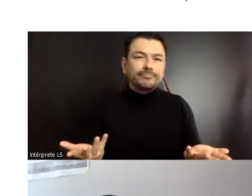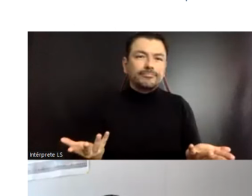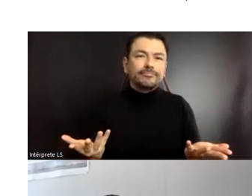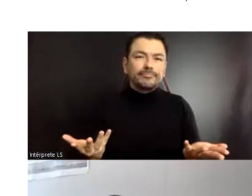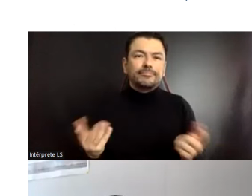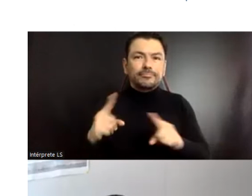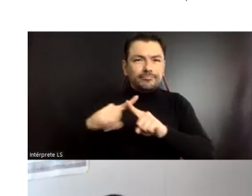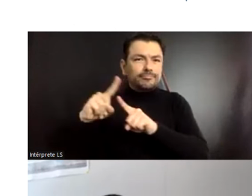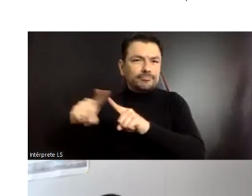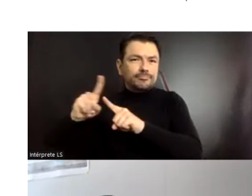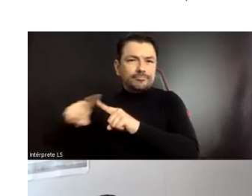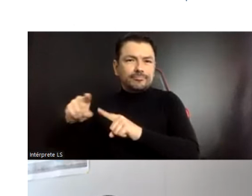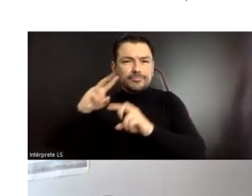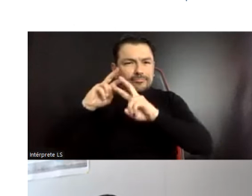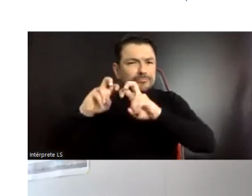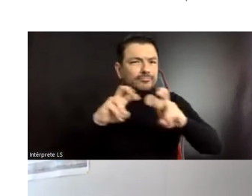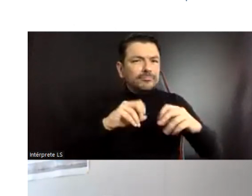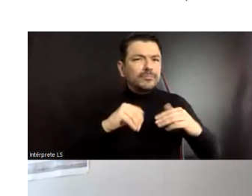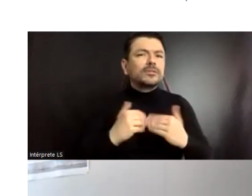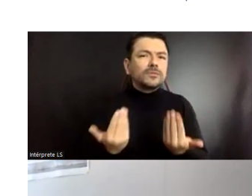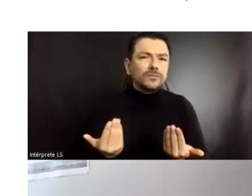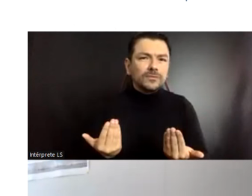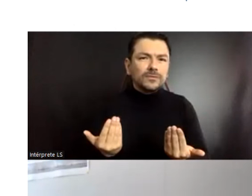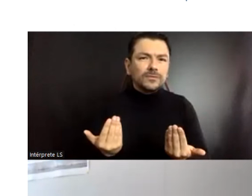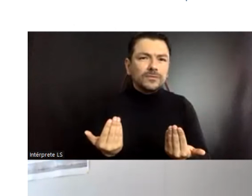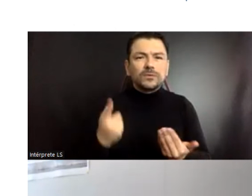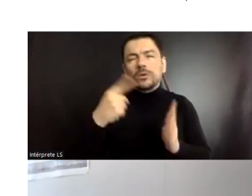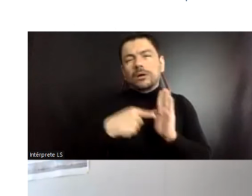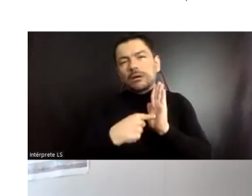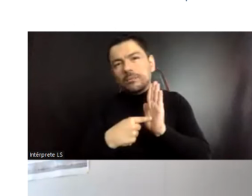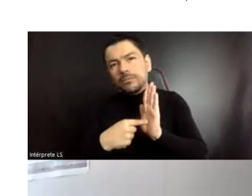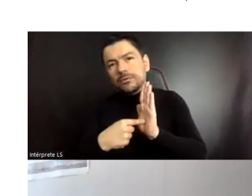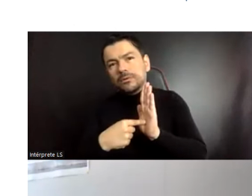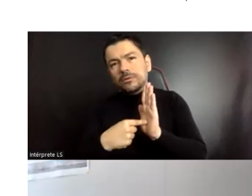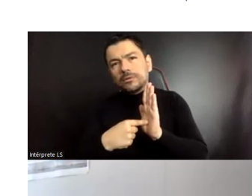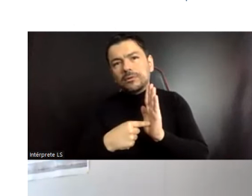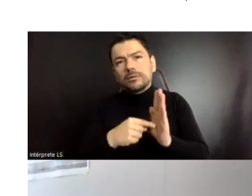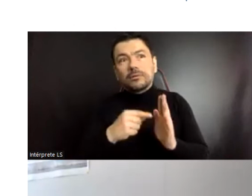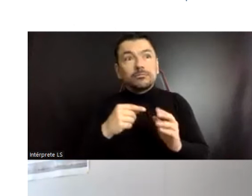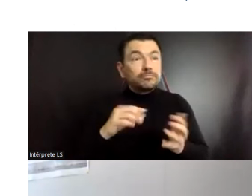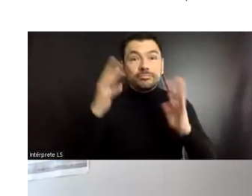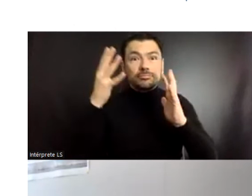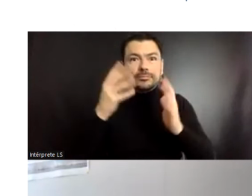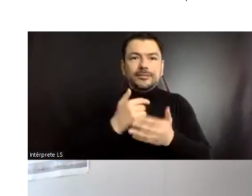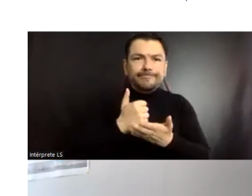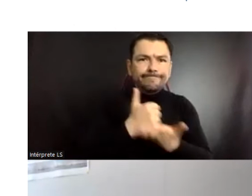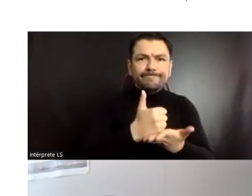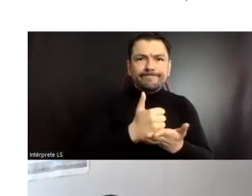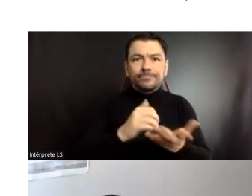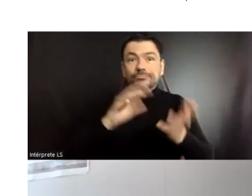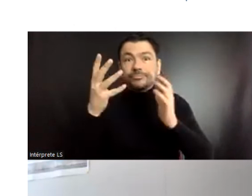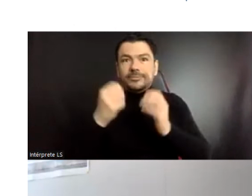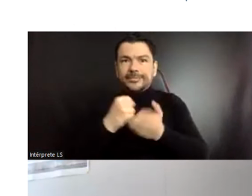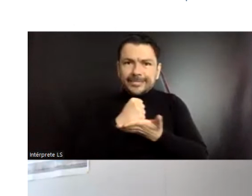investigación para obtener las respuestas en los distintos tipos de investigaciones que se realicen. Hasta ahora, hemos